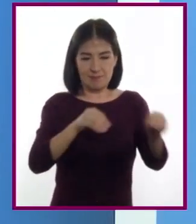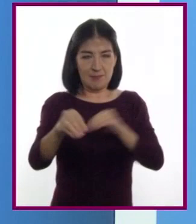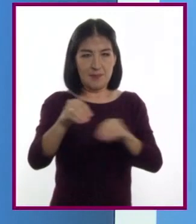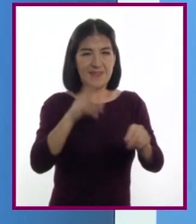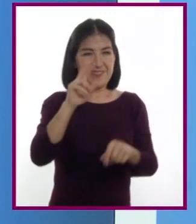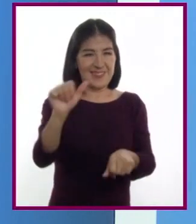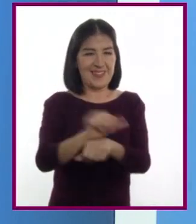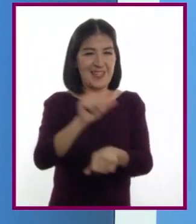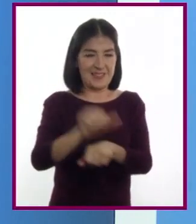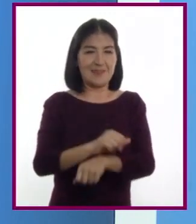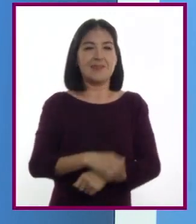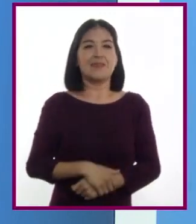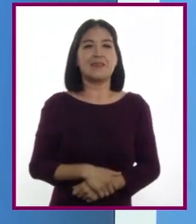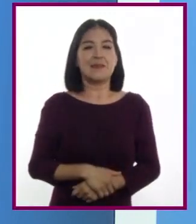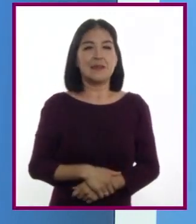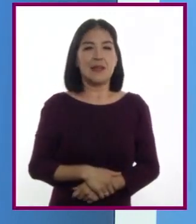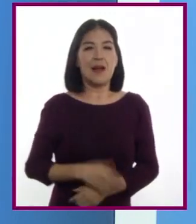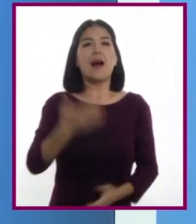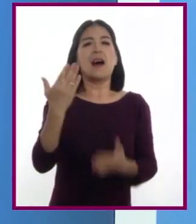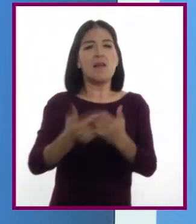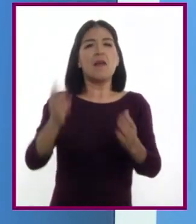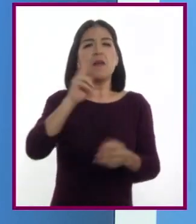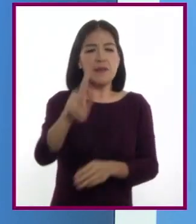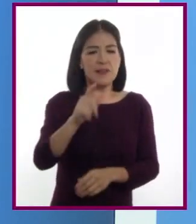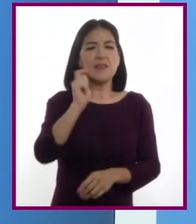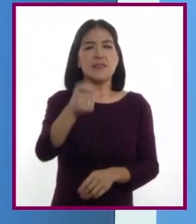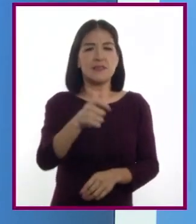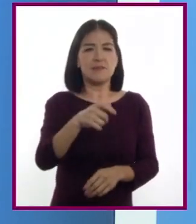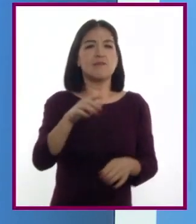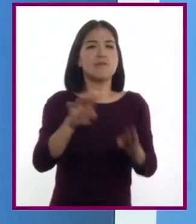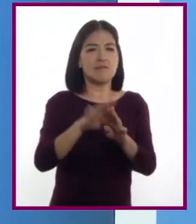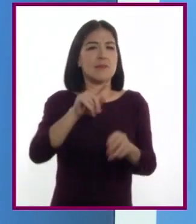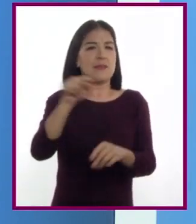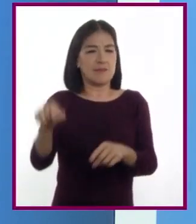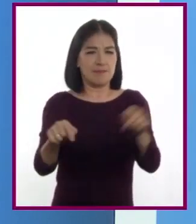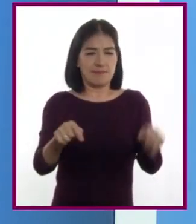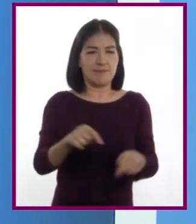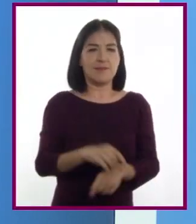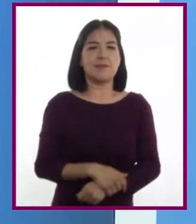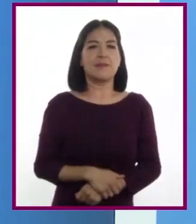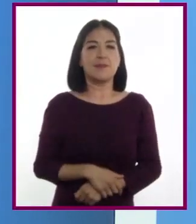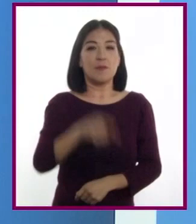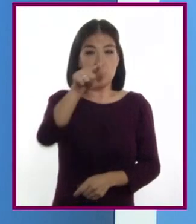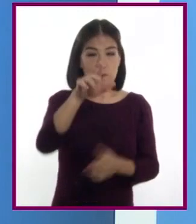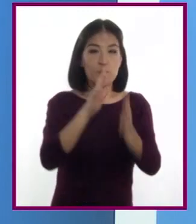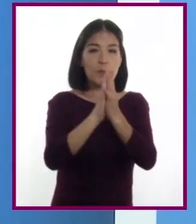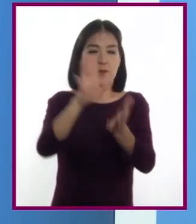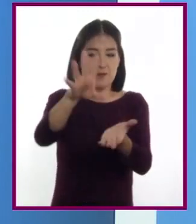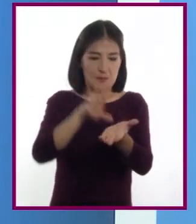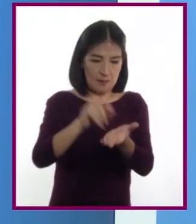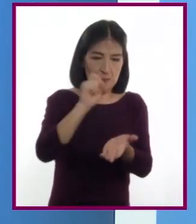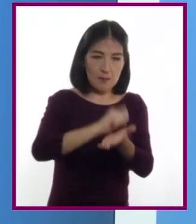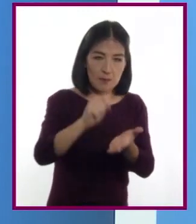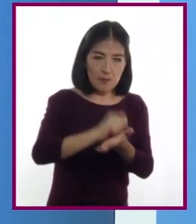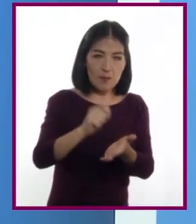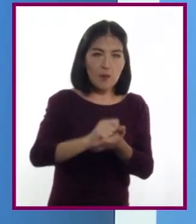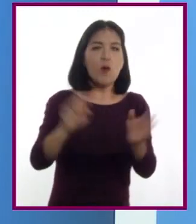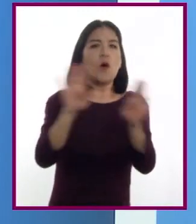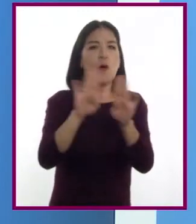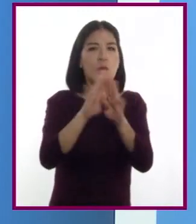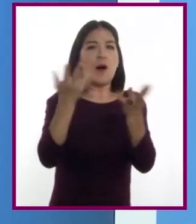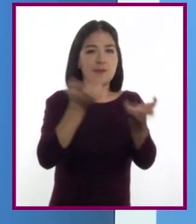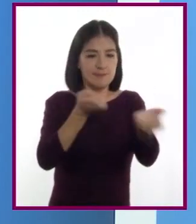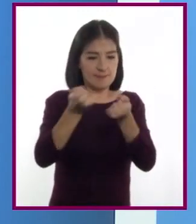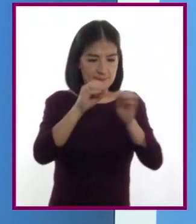el móvil. Ahora veamos en qué consiste cada uno de ellos. Tomen nota de cómo se realiza cada